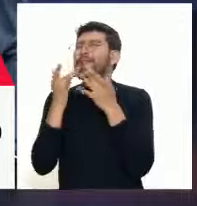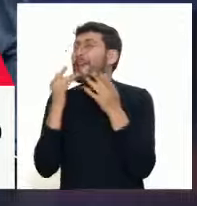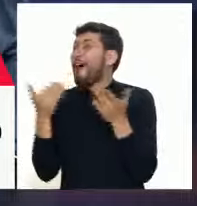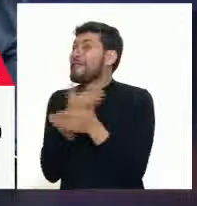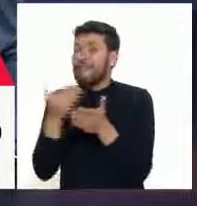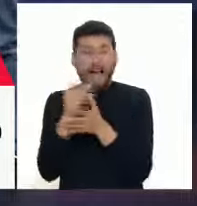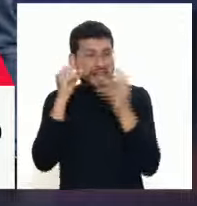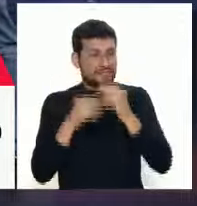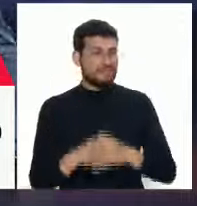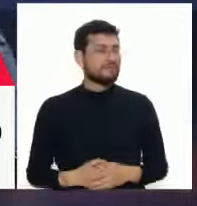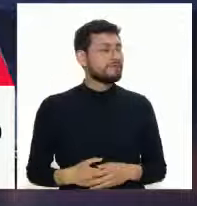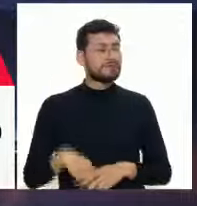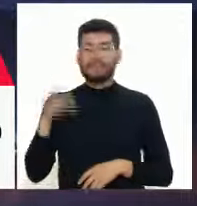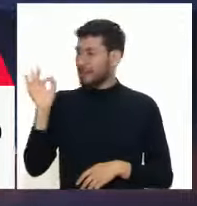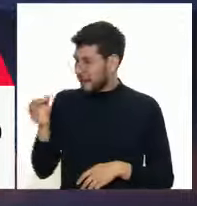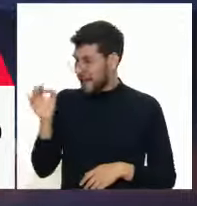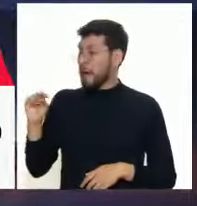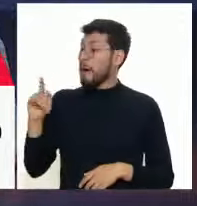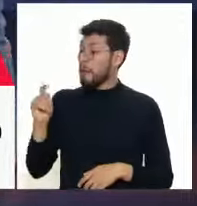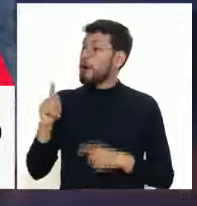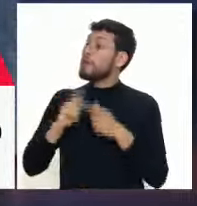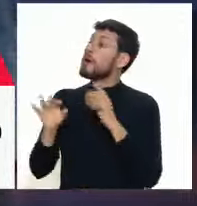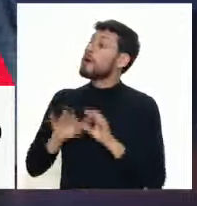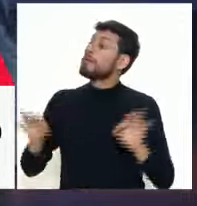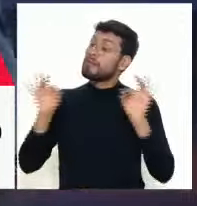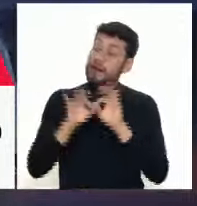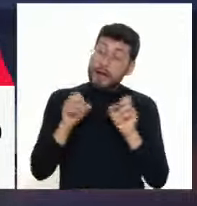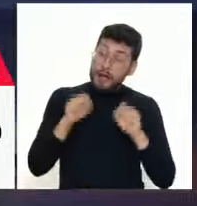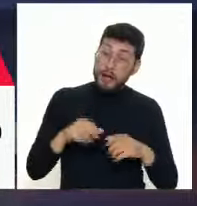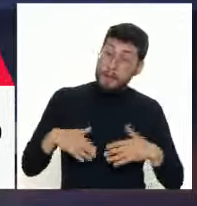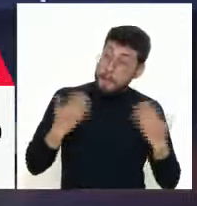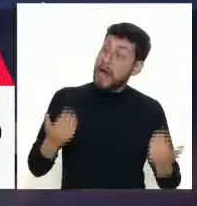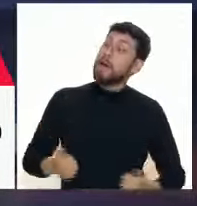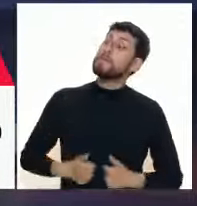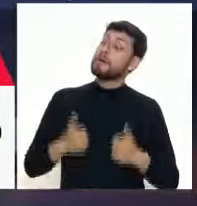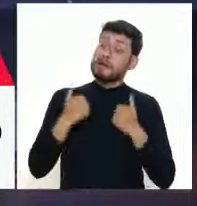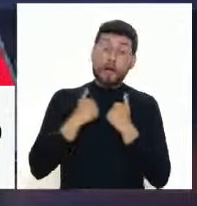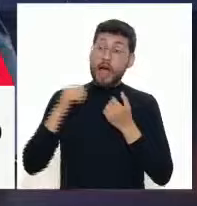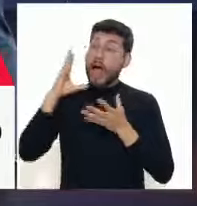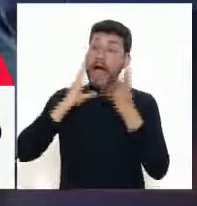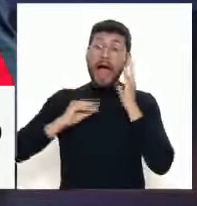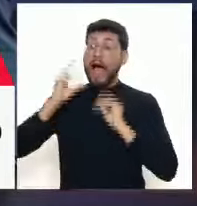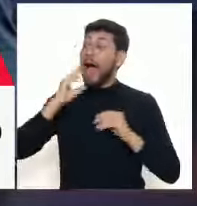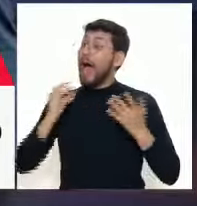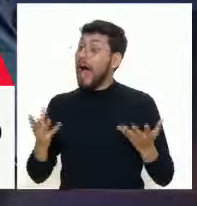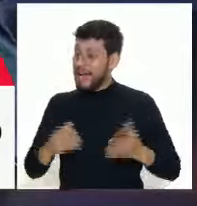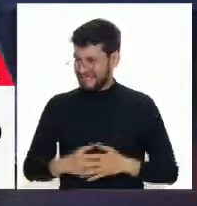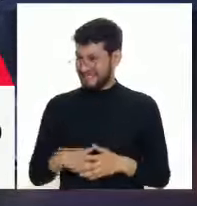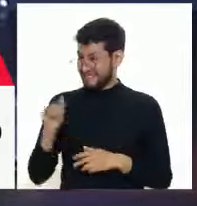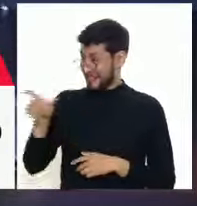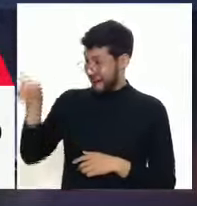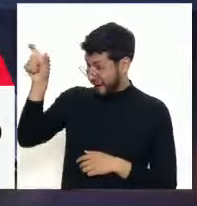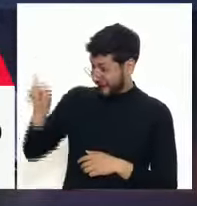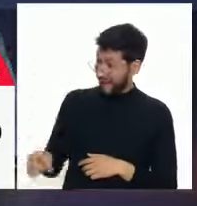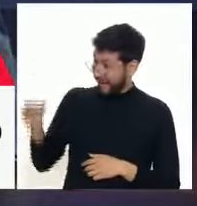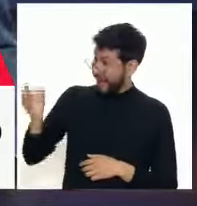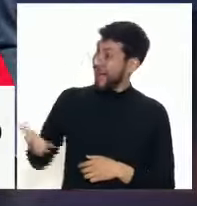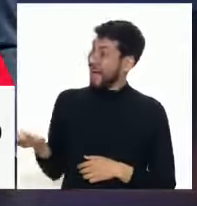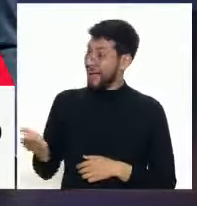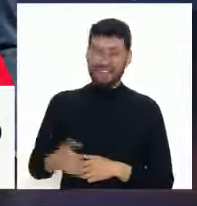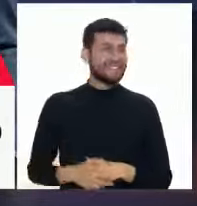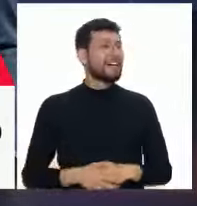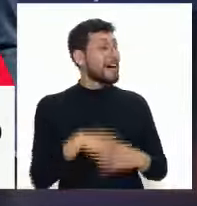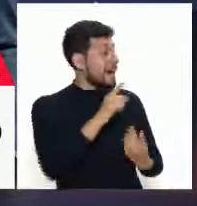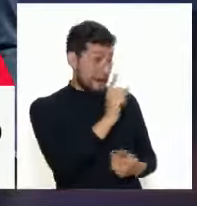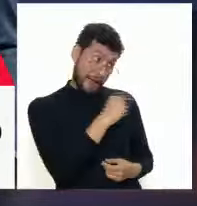descubrir. Es verdad, Mapot, pero lo más importante es que podrás vivir todas esas experiencias como un ser humano de verdad.